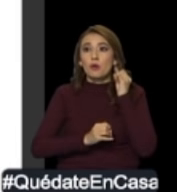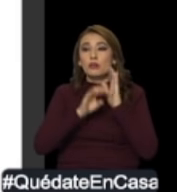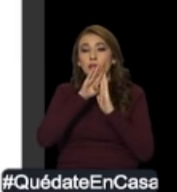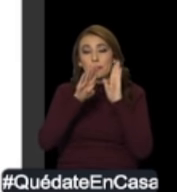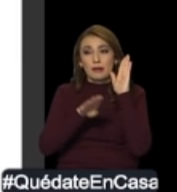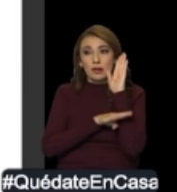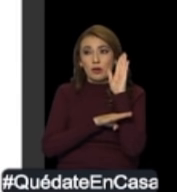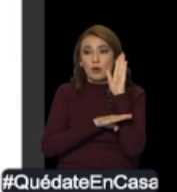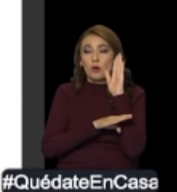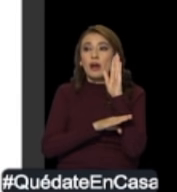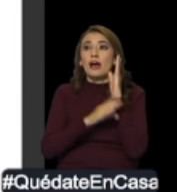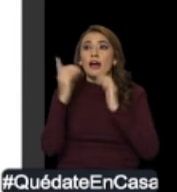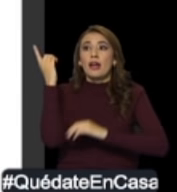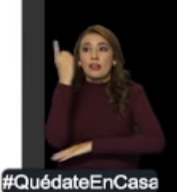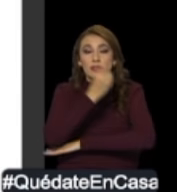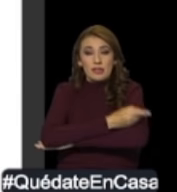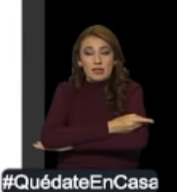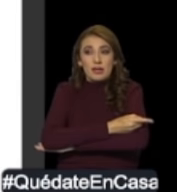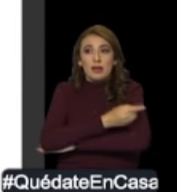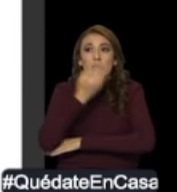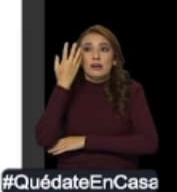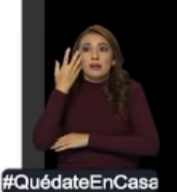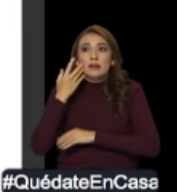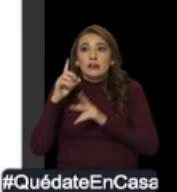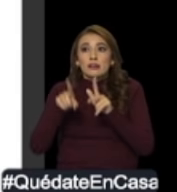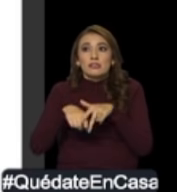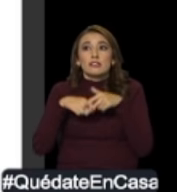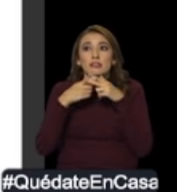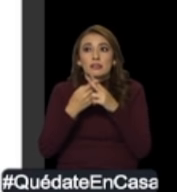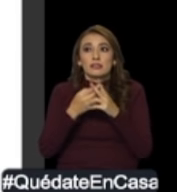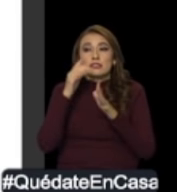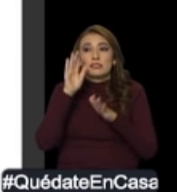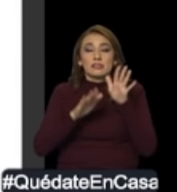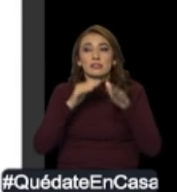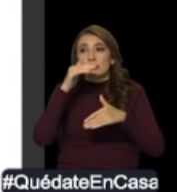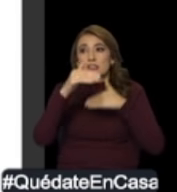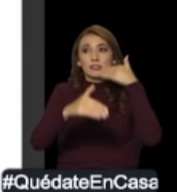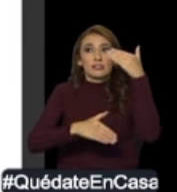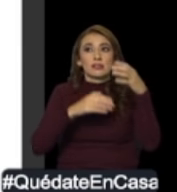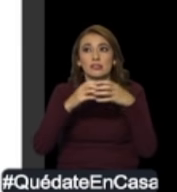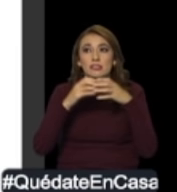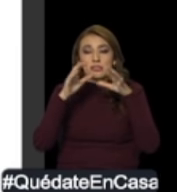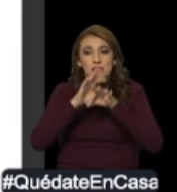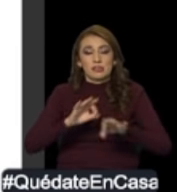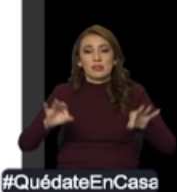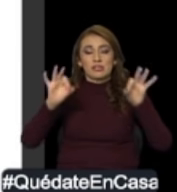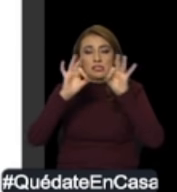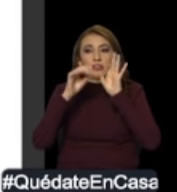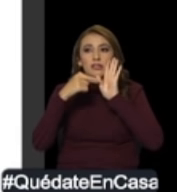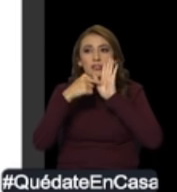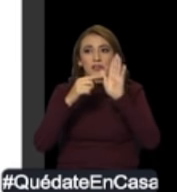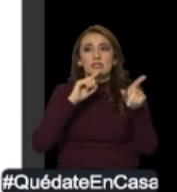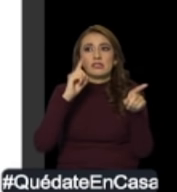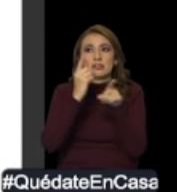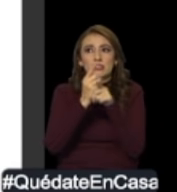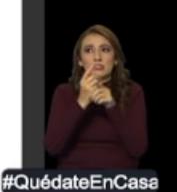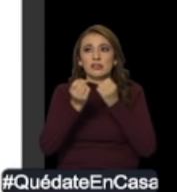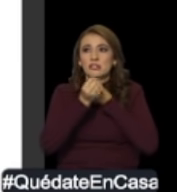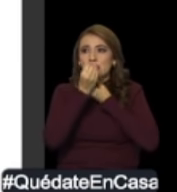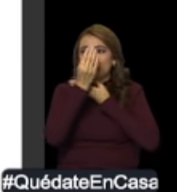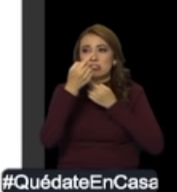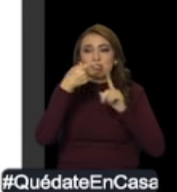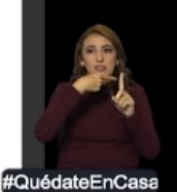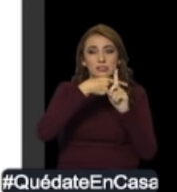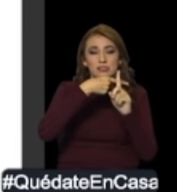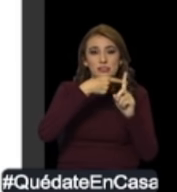está el día de inicio de síntomas y solamente están, para una mejor comprensión del lector, confirmados y descartados,